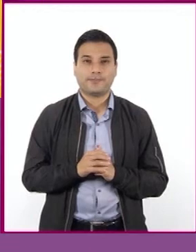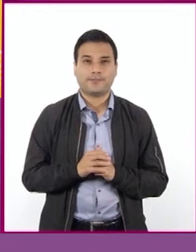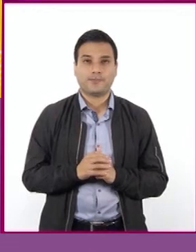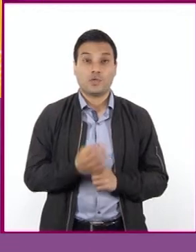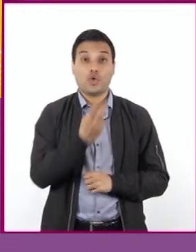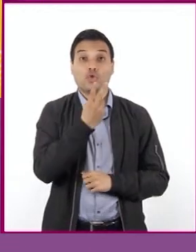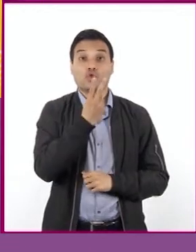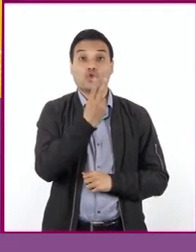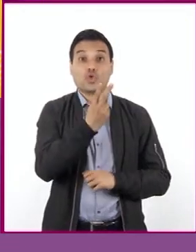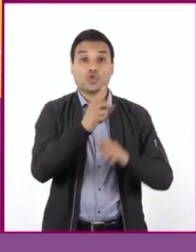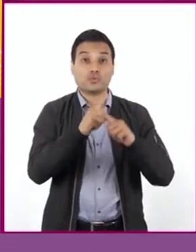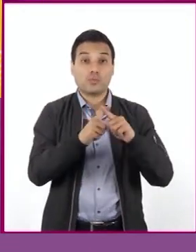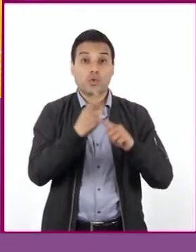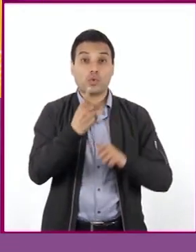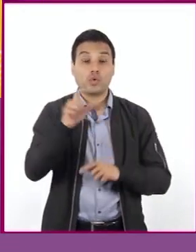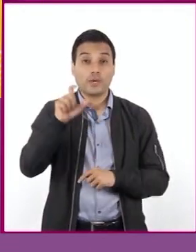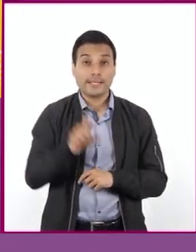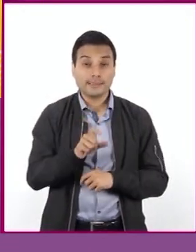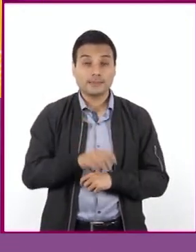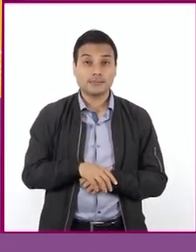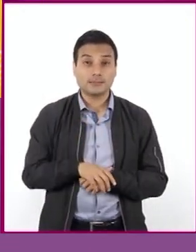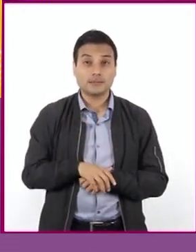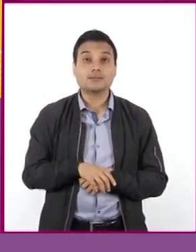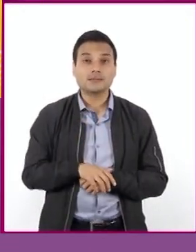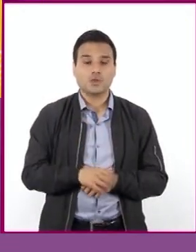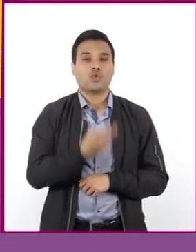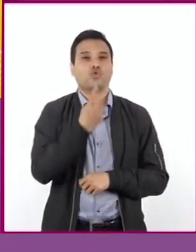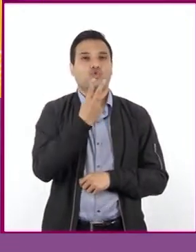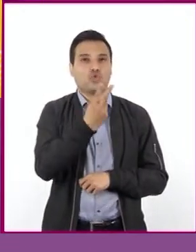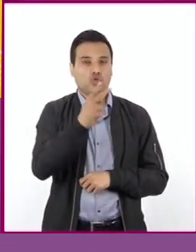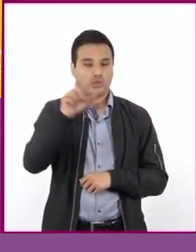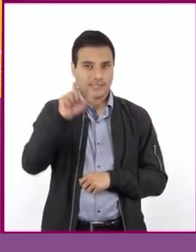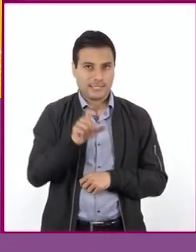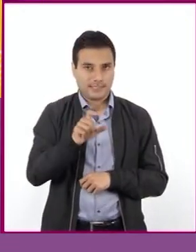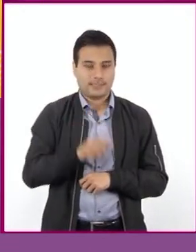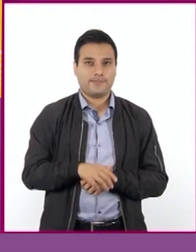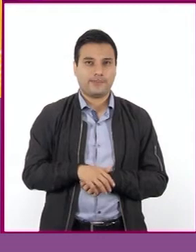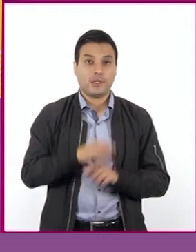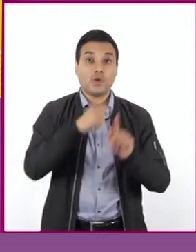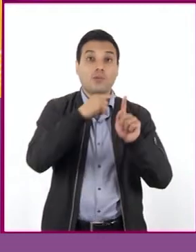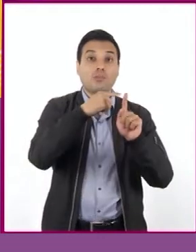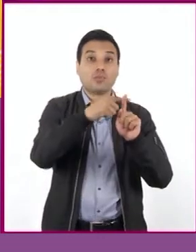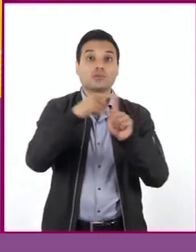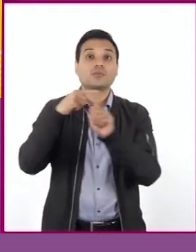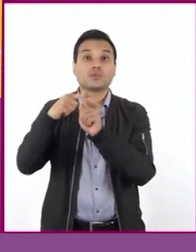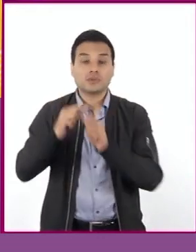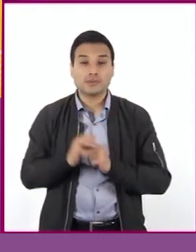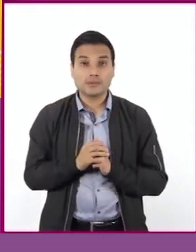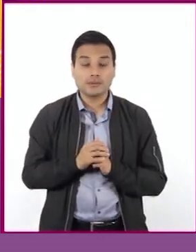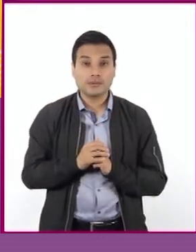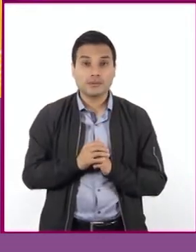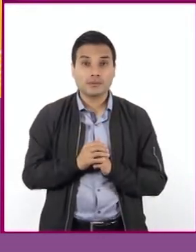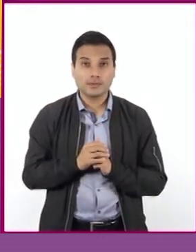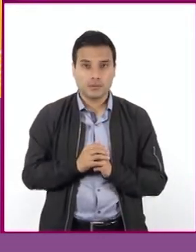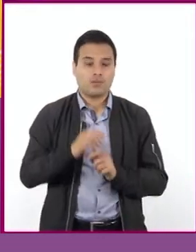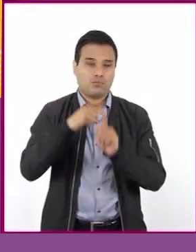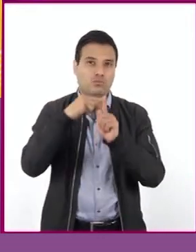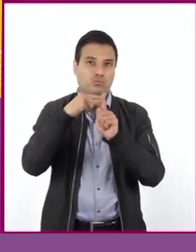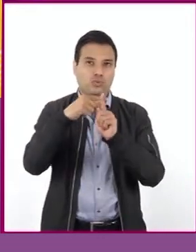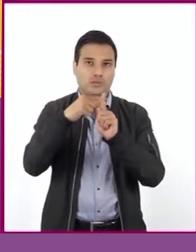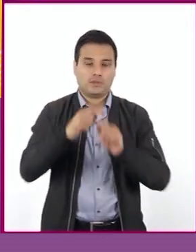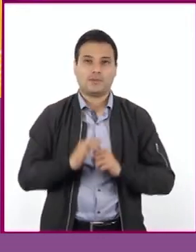2 por 1x igual a 2x. Positivo por positivo es igual a